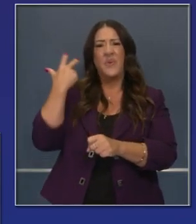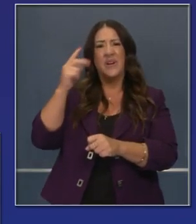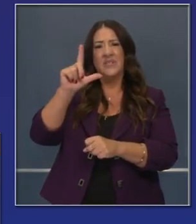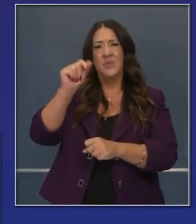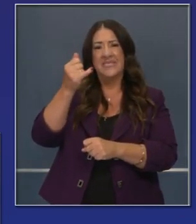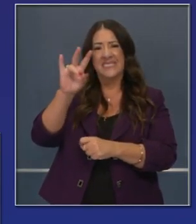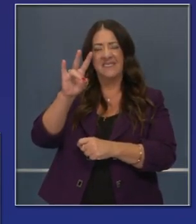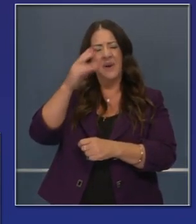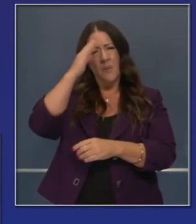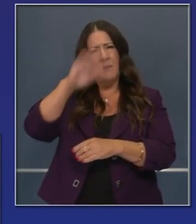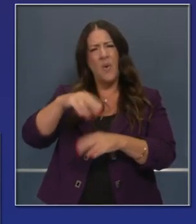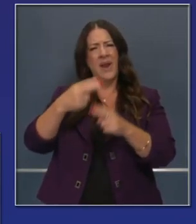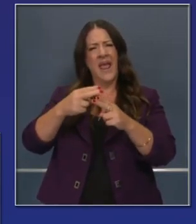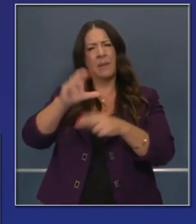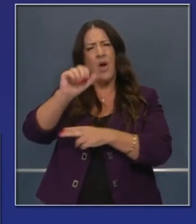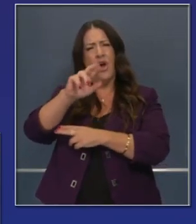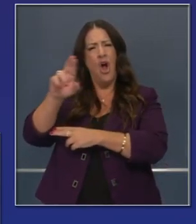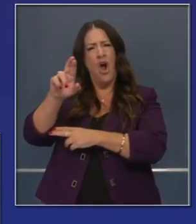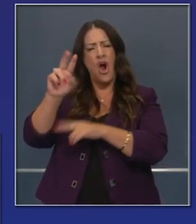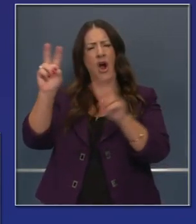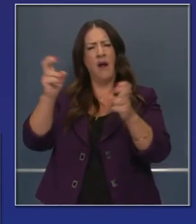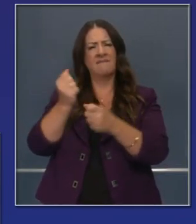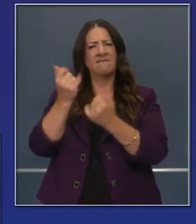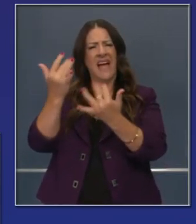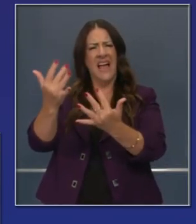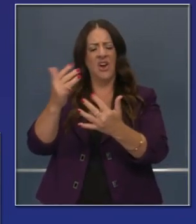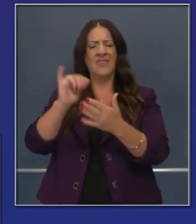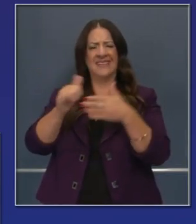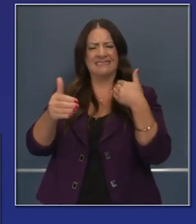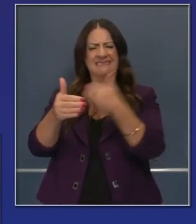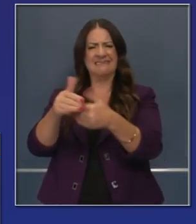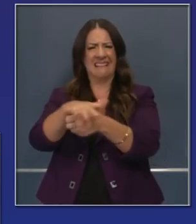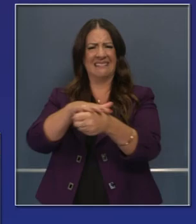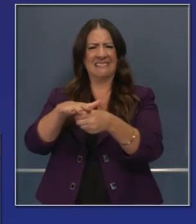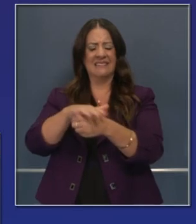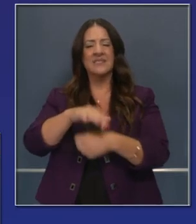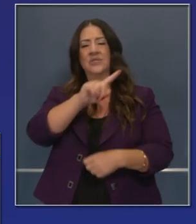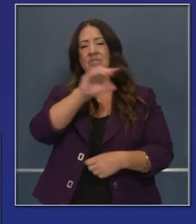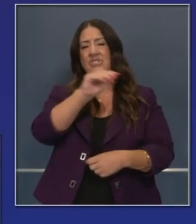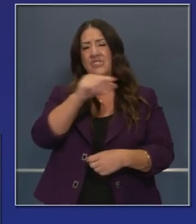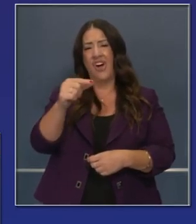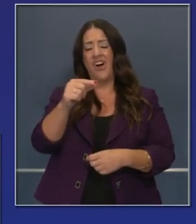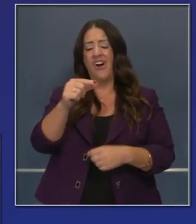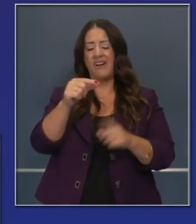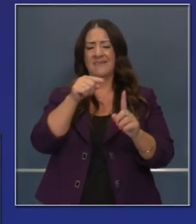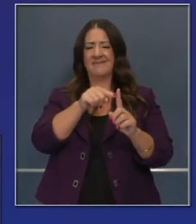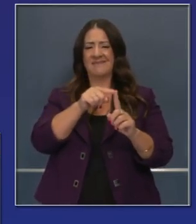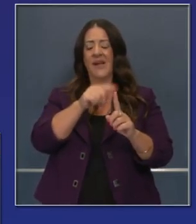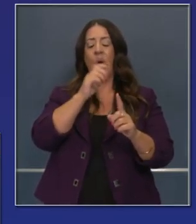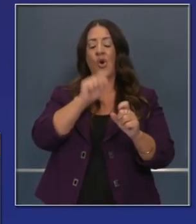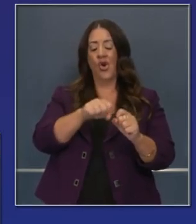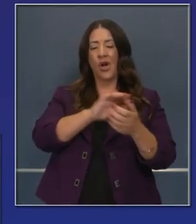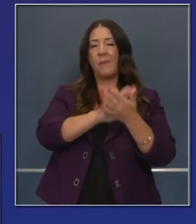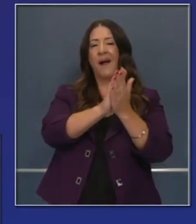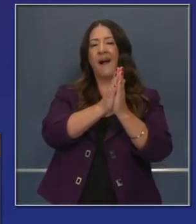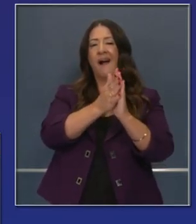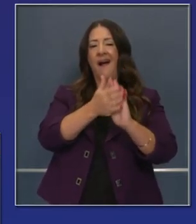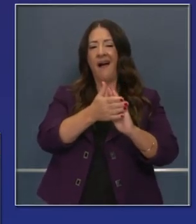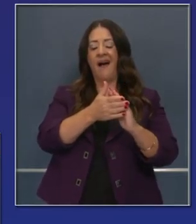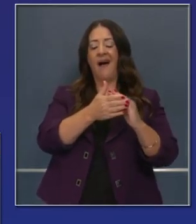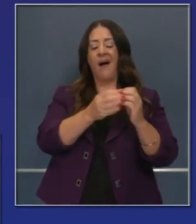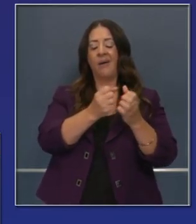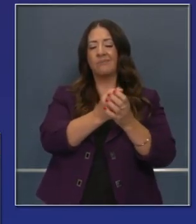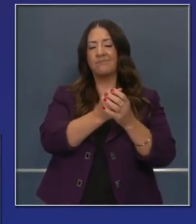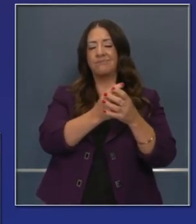perdón. Esto es en torno a esas áreas. El incendio Zog probablemente llegue